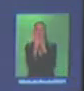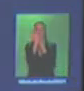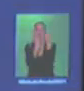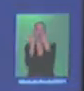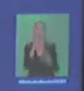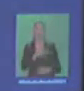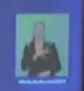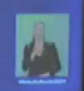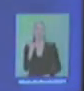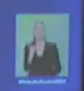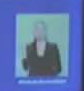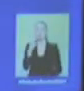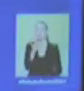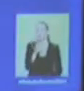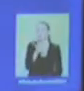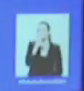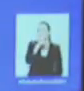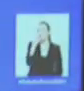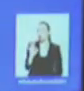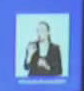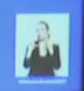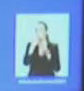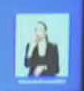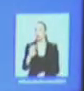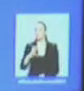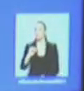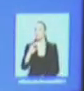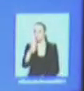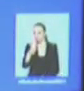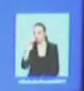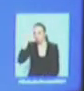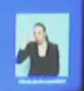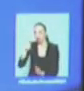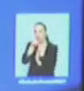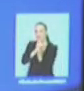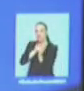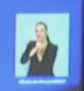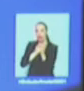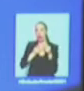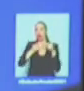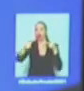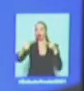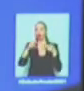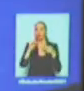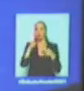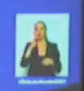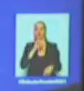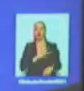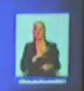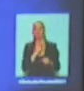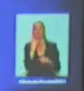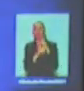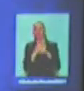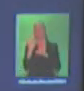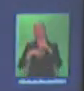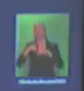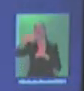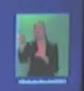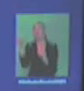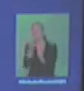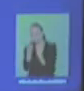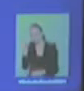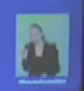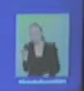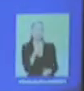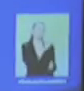oriéntese, conozca las propuestas de cada candidato o candidata y participe del proceso electoral de este domingo, que es clave para el futuro de